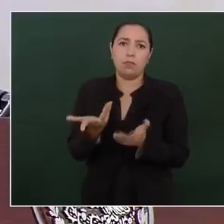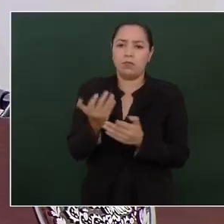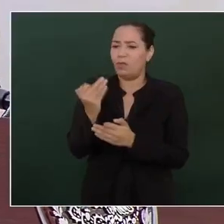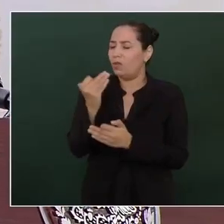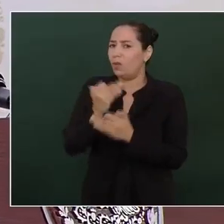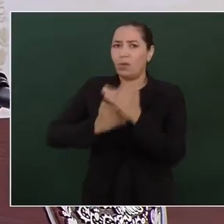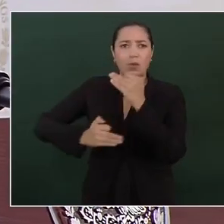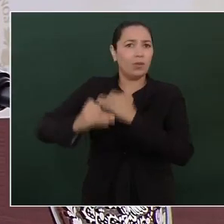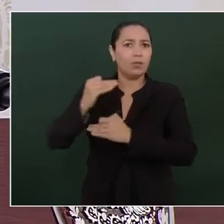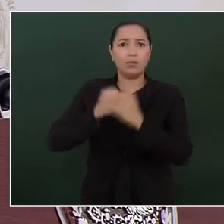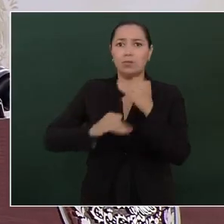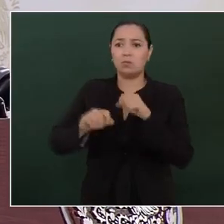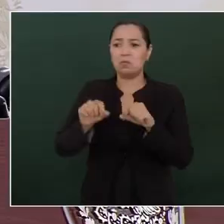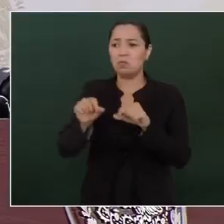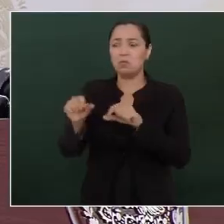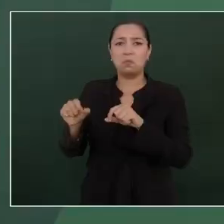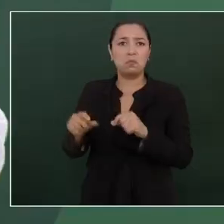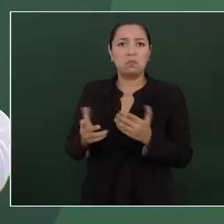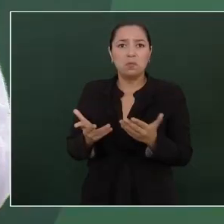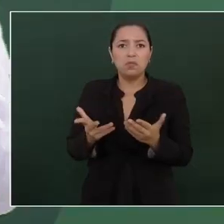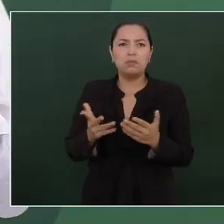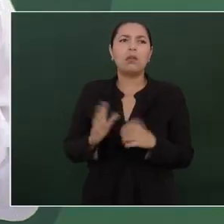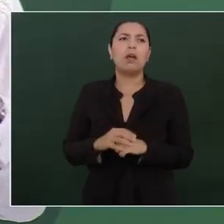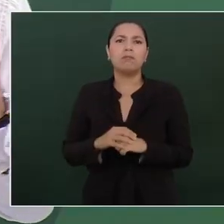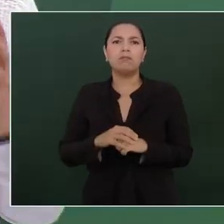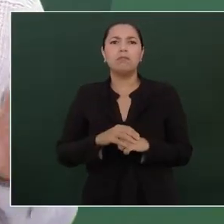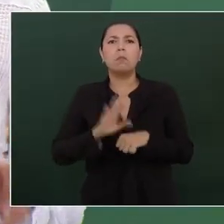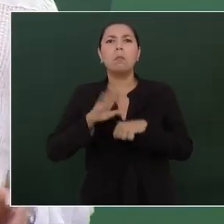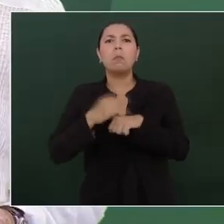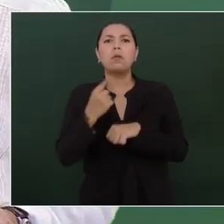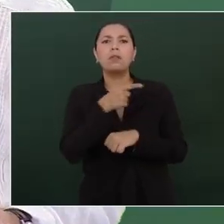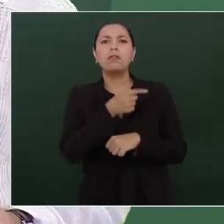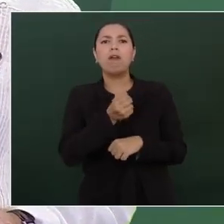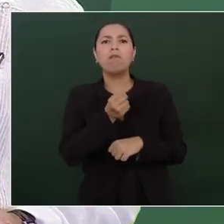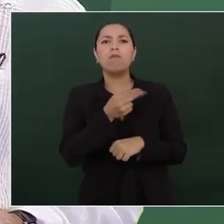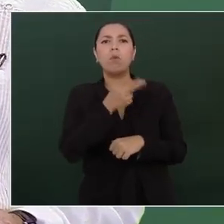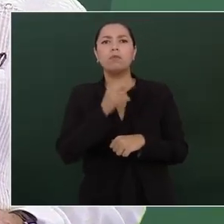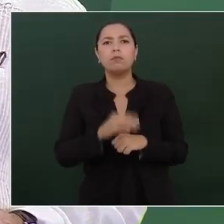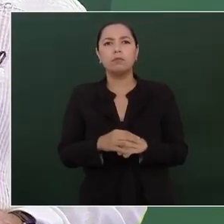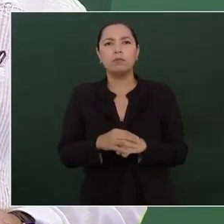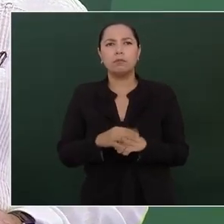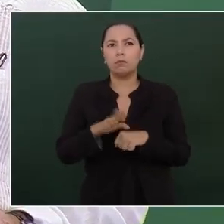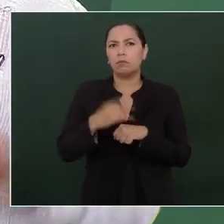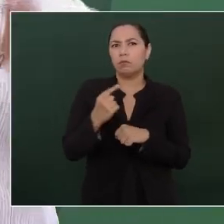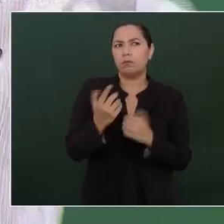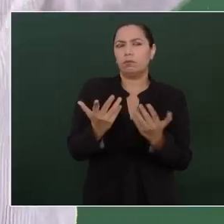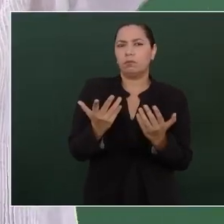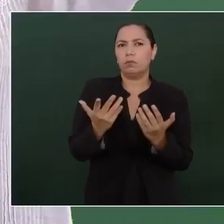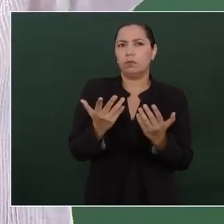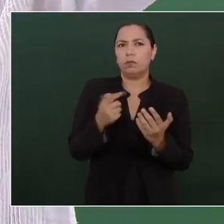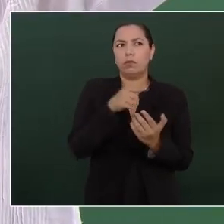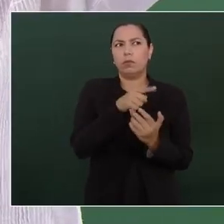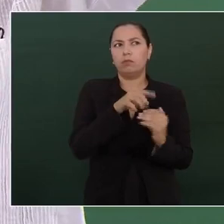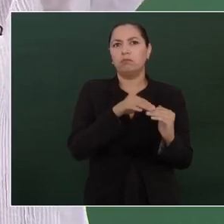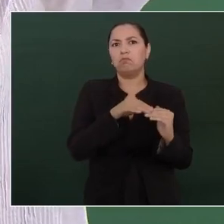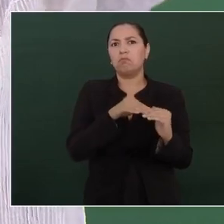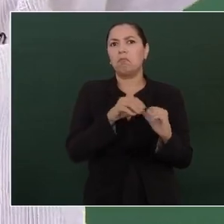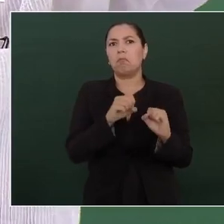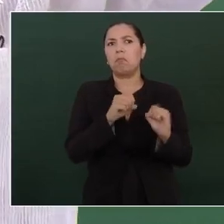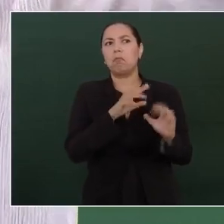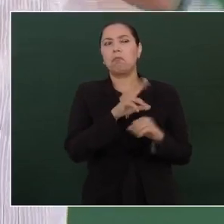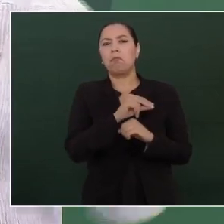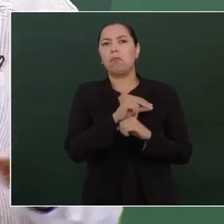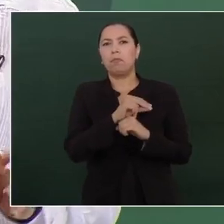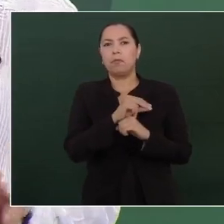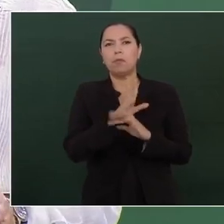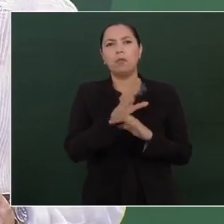todos. Entonces, ¿por qué el privilegio de que hay quienes